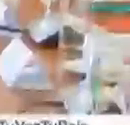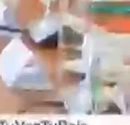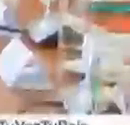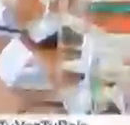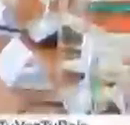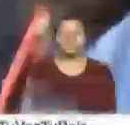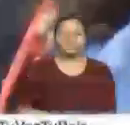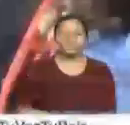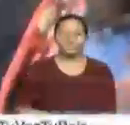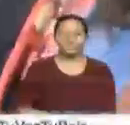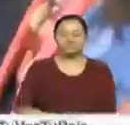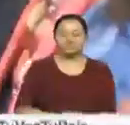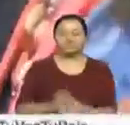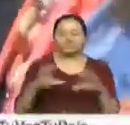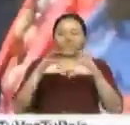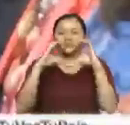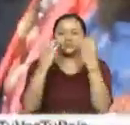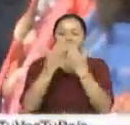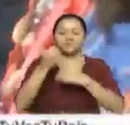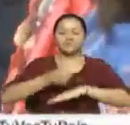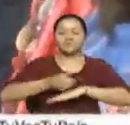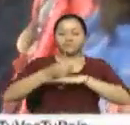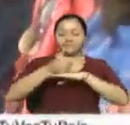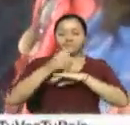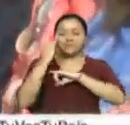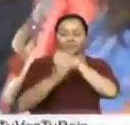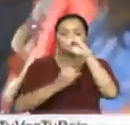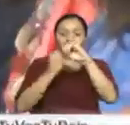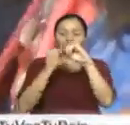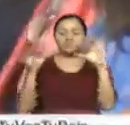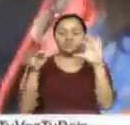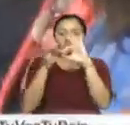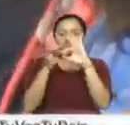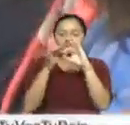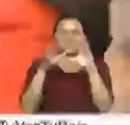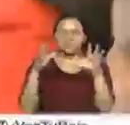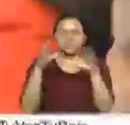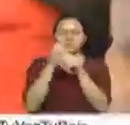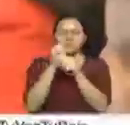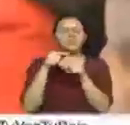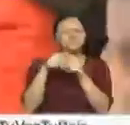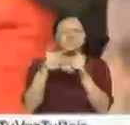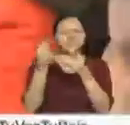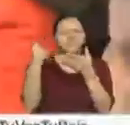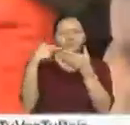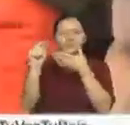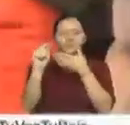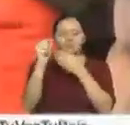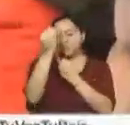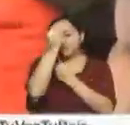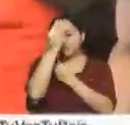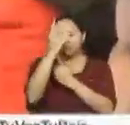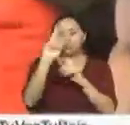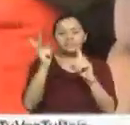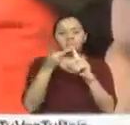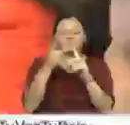La Comisión de Soberanía, Integración, Relaciones Internacionales y Seguridad Integral aprobó el informe para segundo debate del proyecto del Código